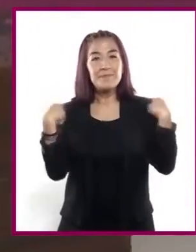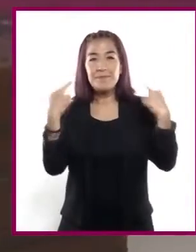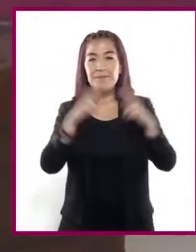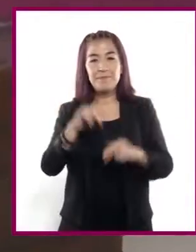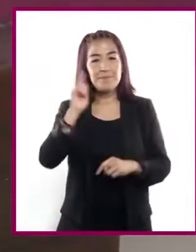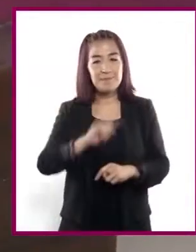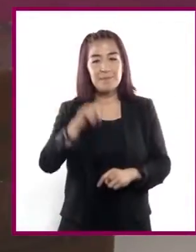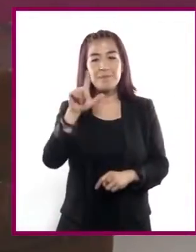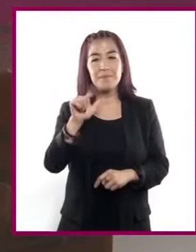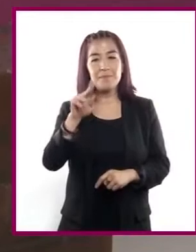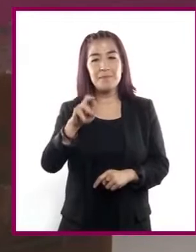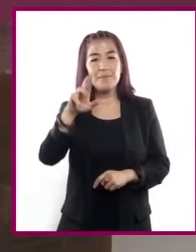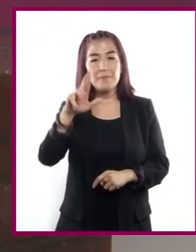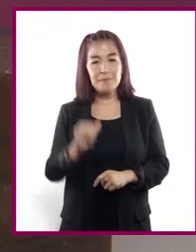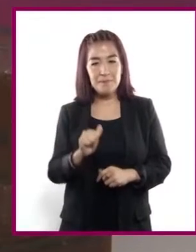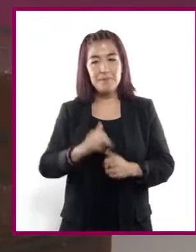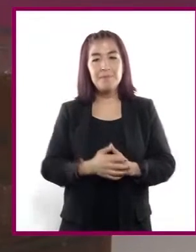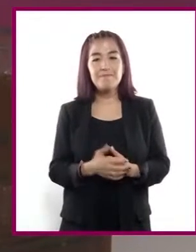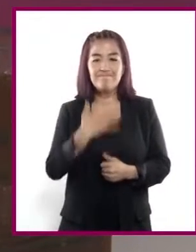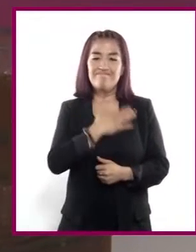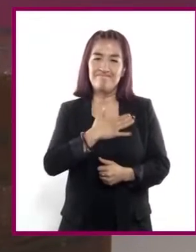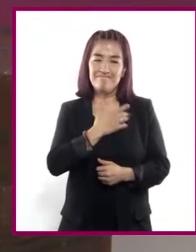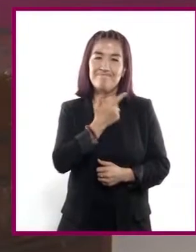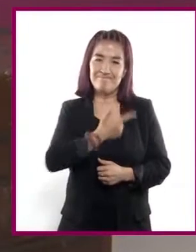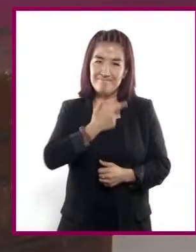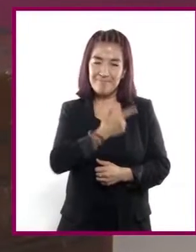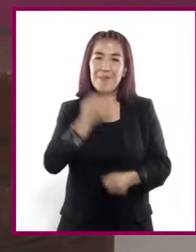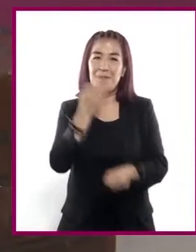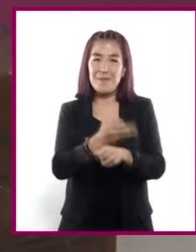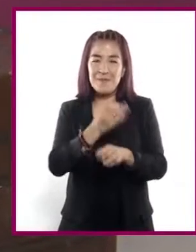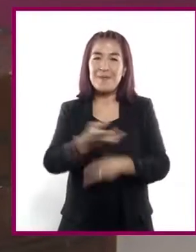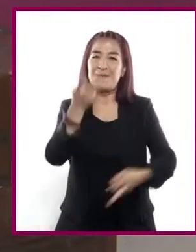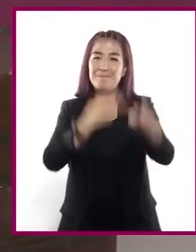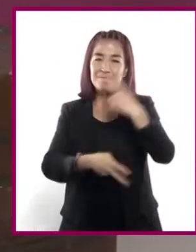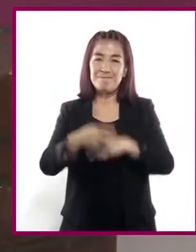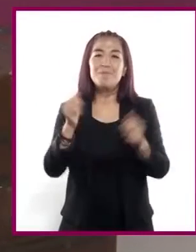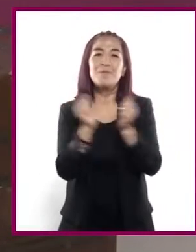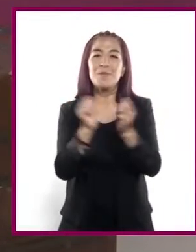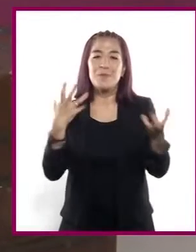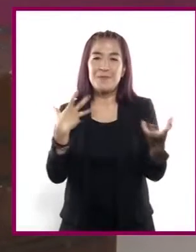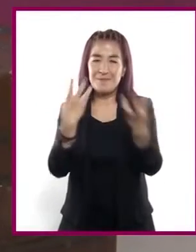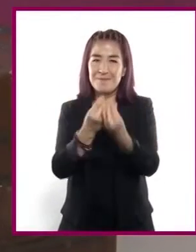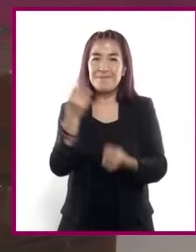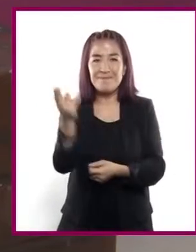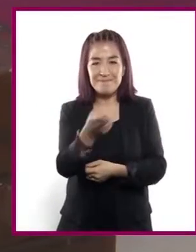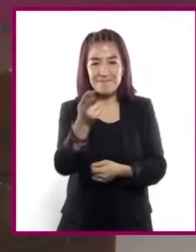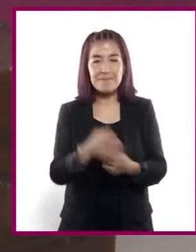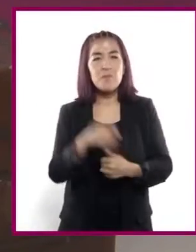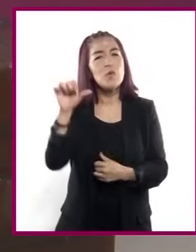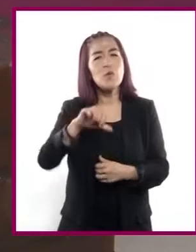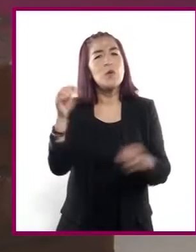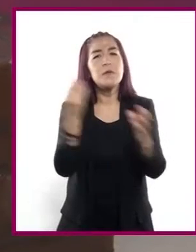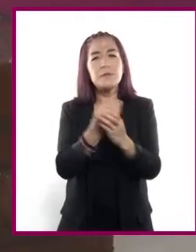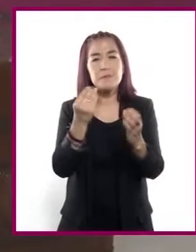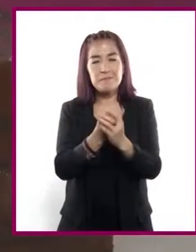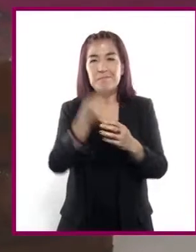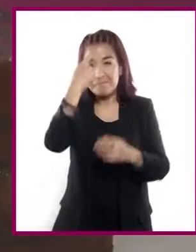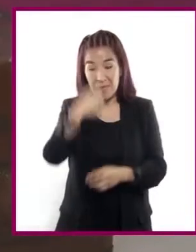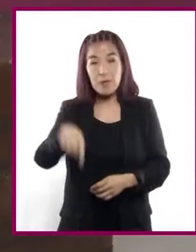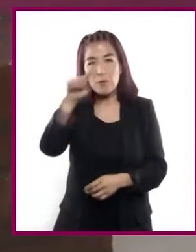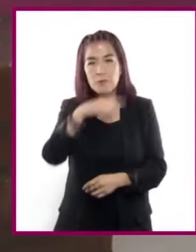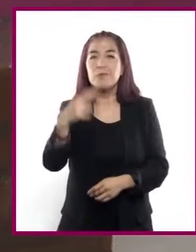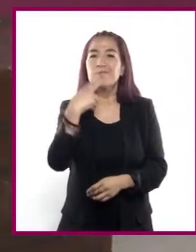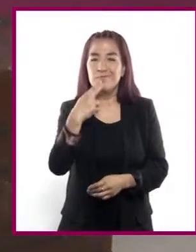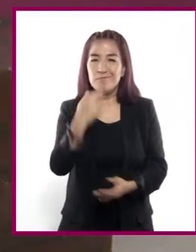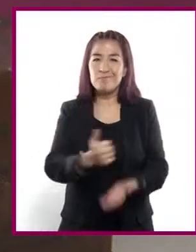Laura Nicteja Argaez Mancilla y me da mucho gusto estar nuevamente con ustedes. Esta sesión será de gran utilidad